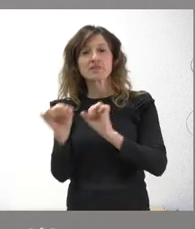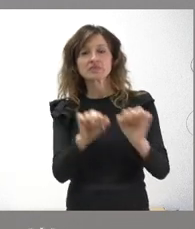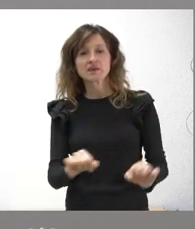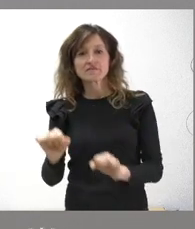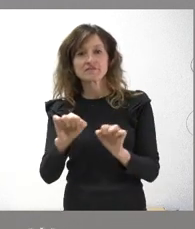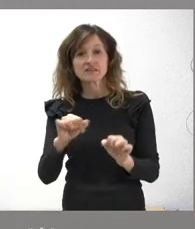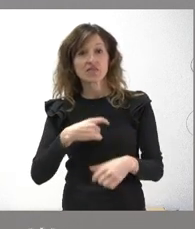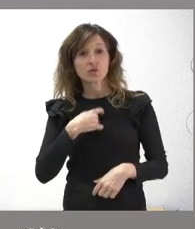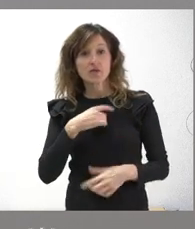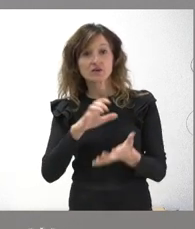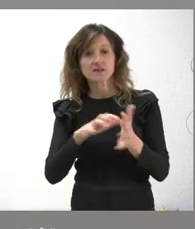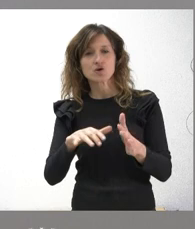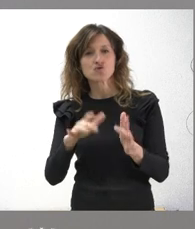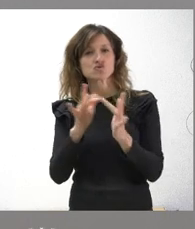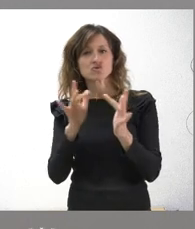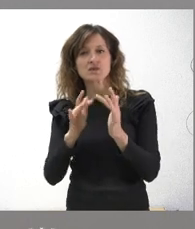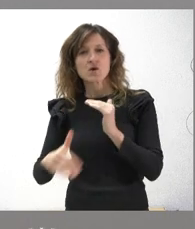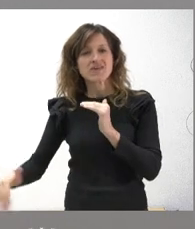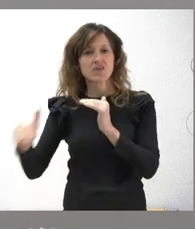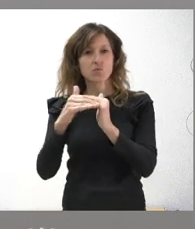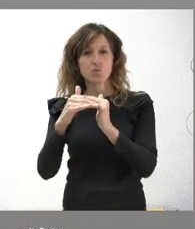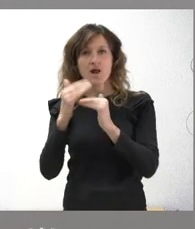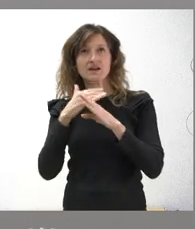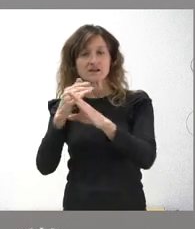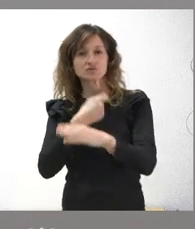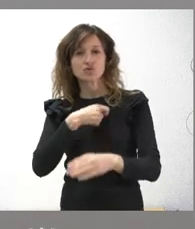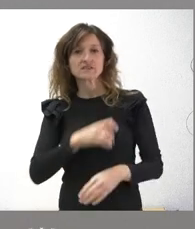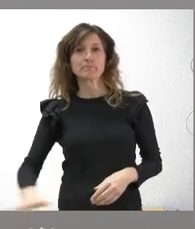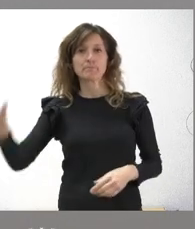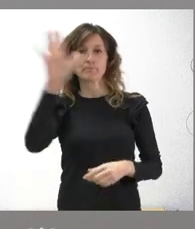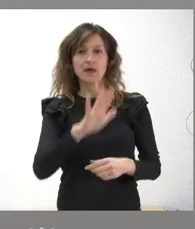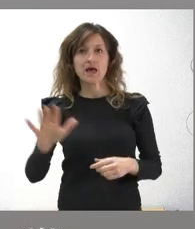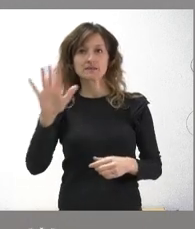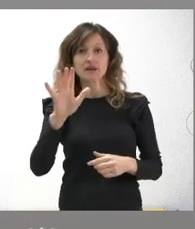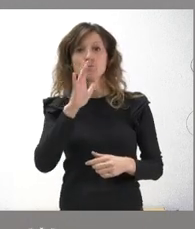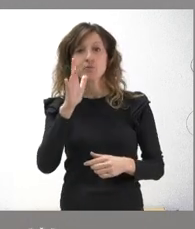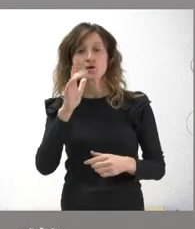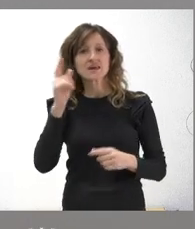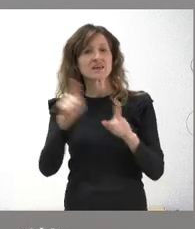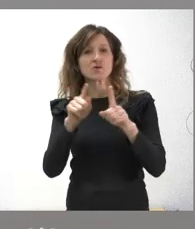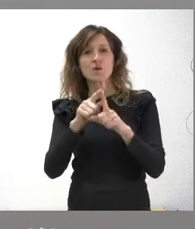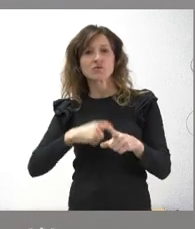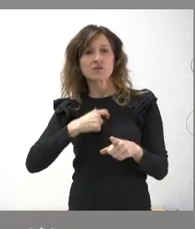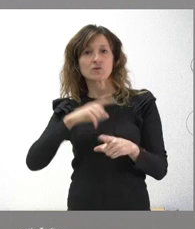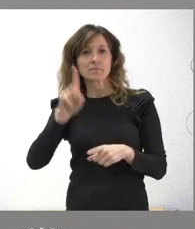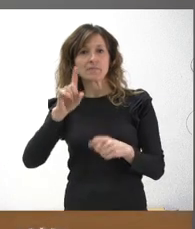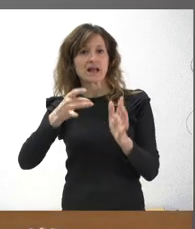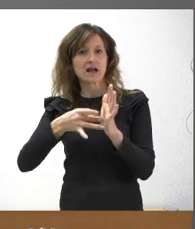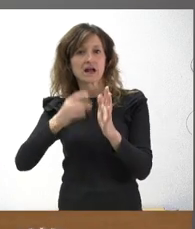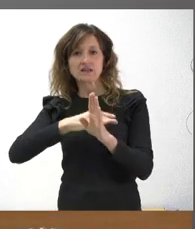Castilla de León se les trate igual que al resto de los españoles porque somos ciudadanos de primera como todos los